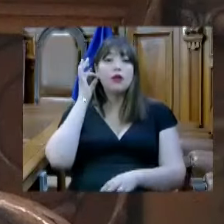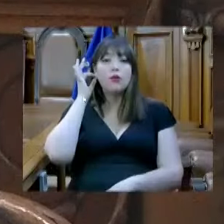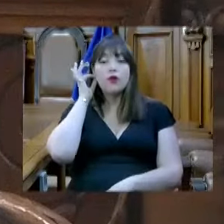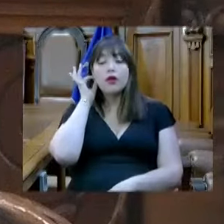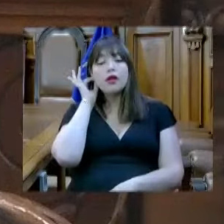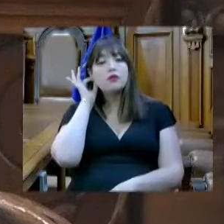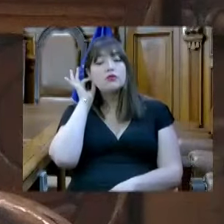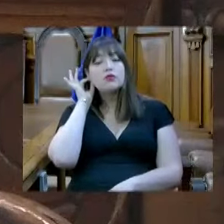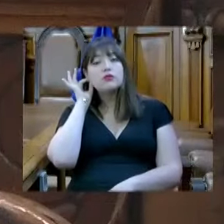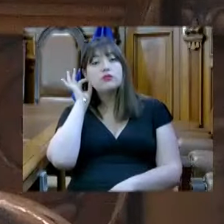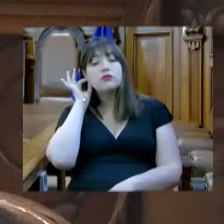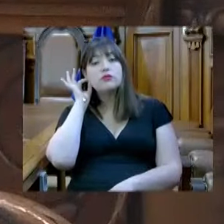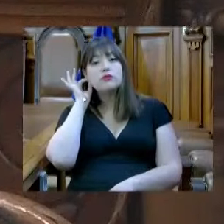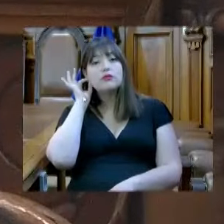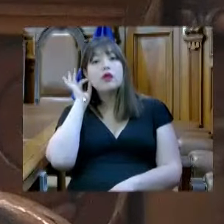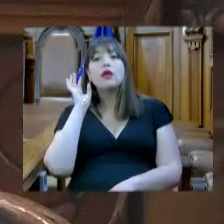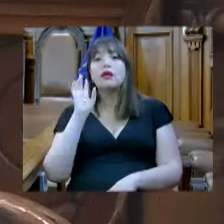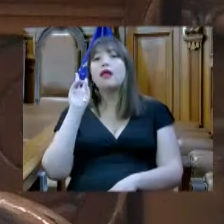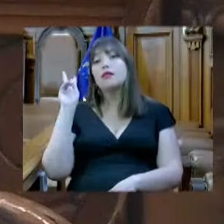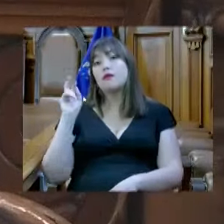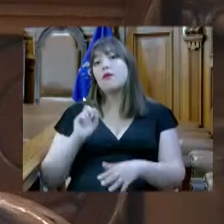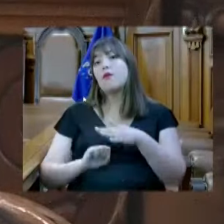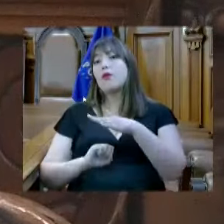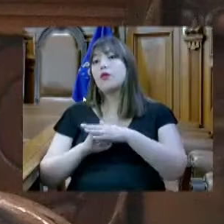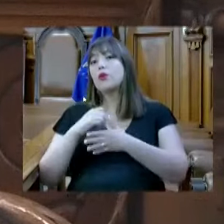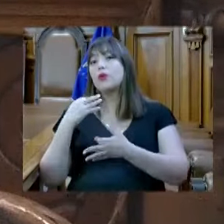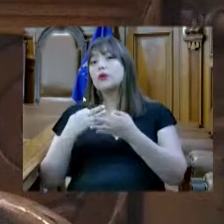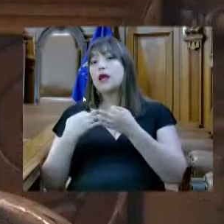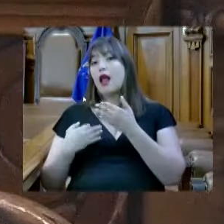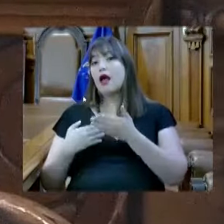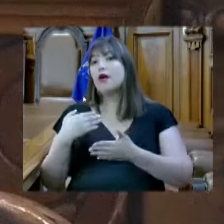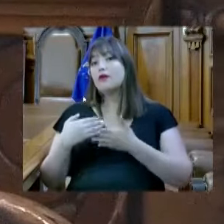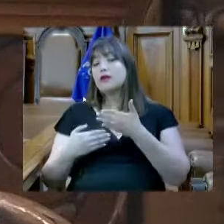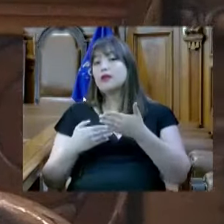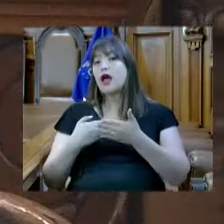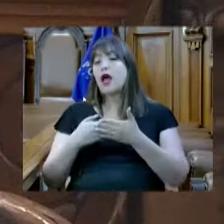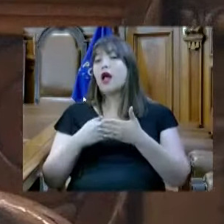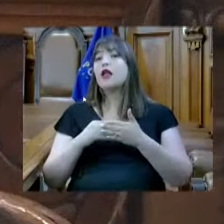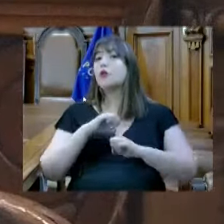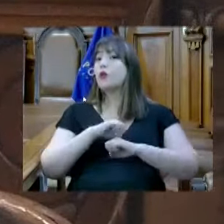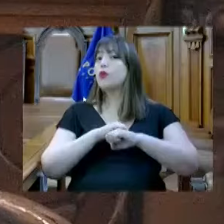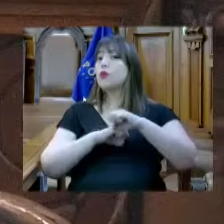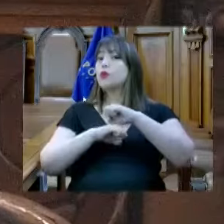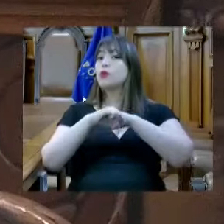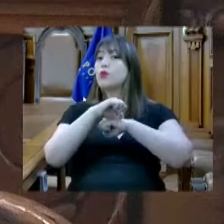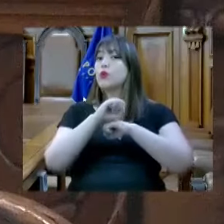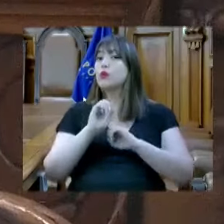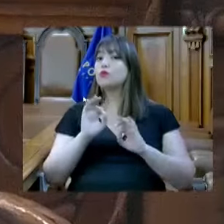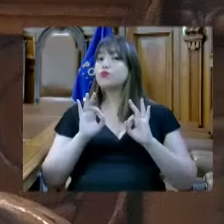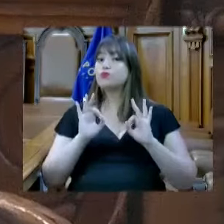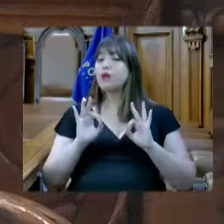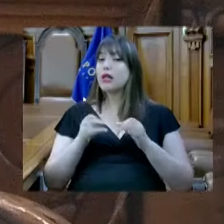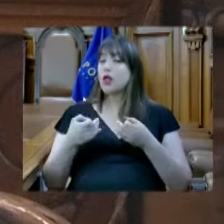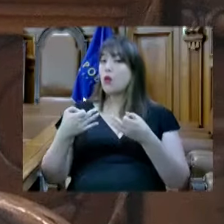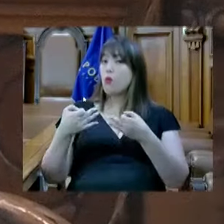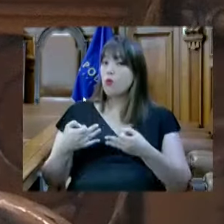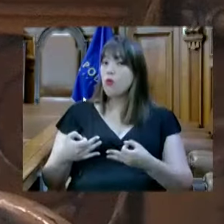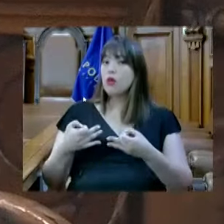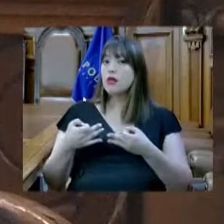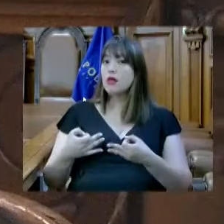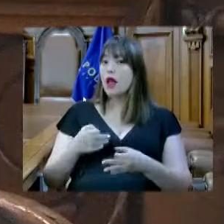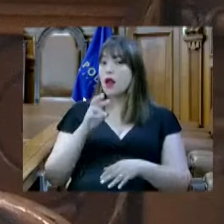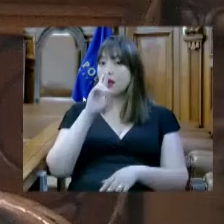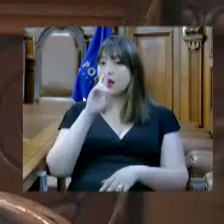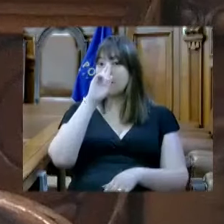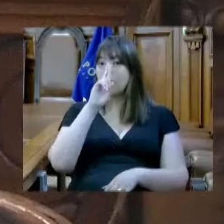que concierne al Poder Judicial, avanzar hacia una infraestructura adecuada que garantice la seguridad y el respeto a